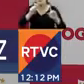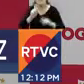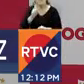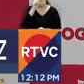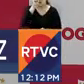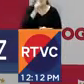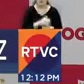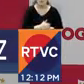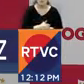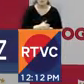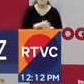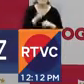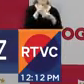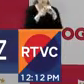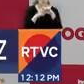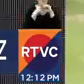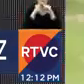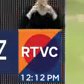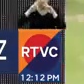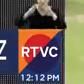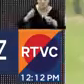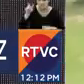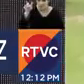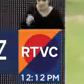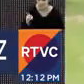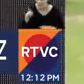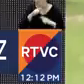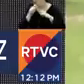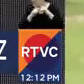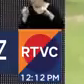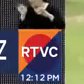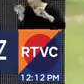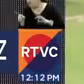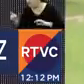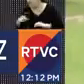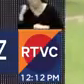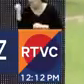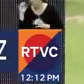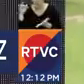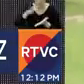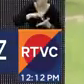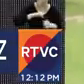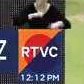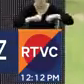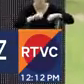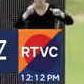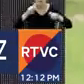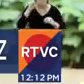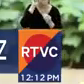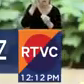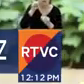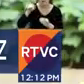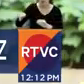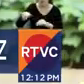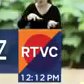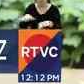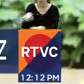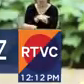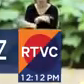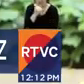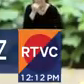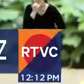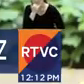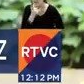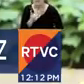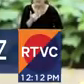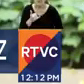que la investigación tendrá como finalidad verificar la ocurrencia de la conducta, determinar si es constitutiva de falta disciplinaria, establecer